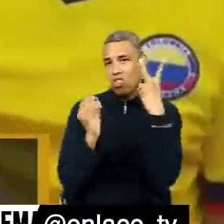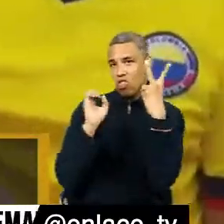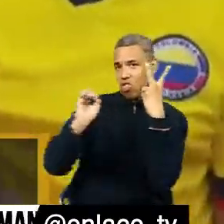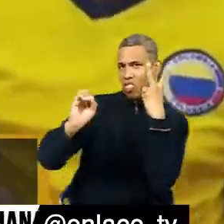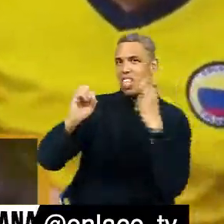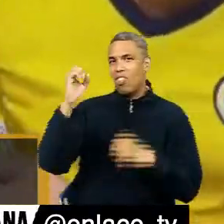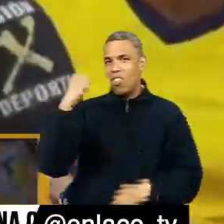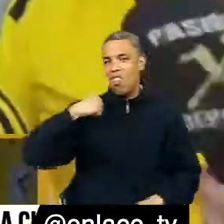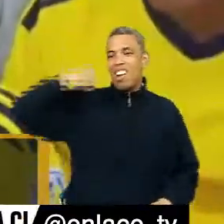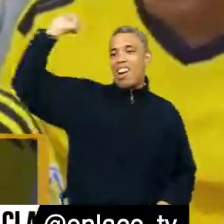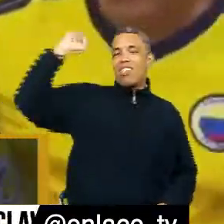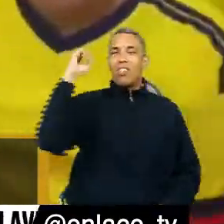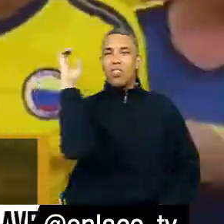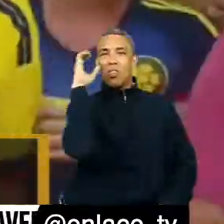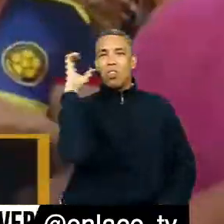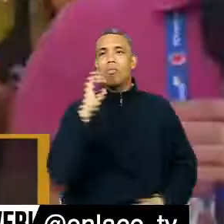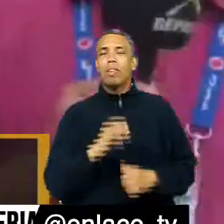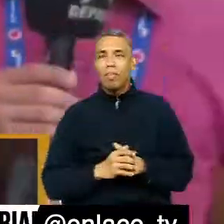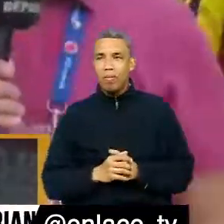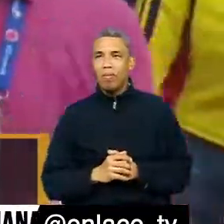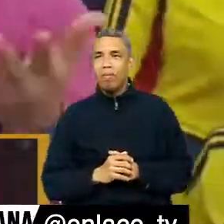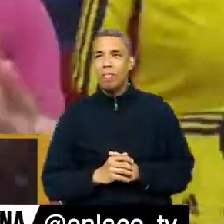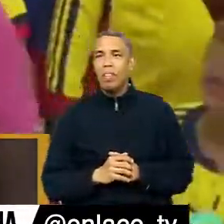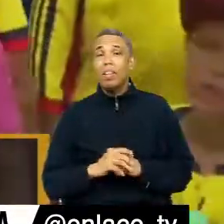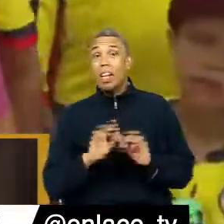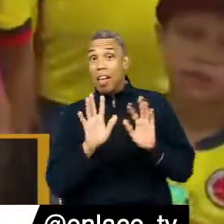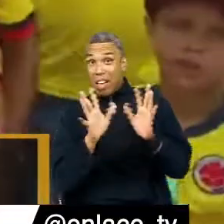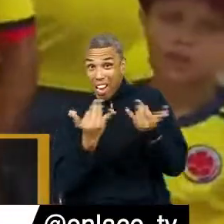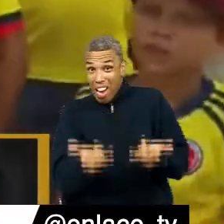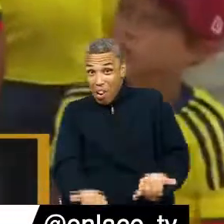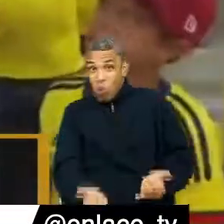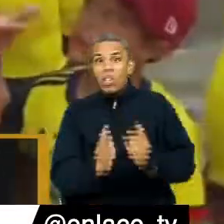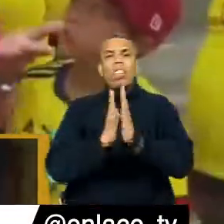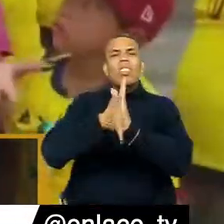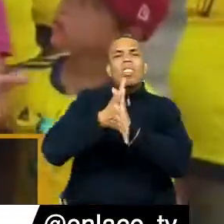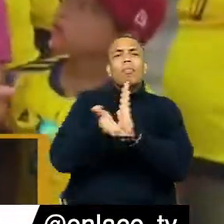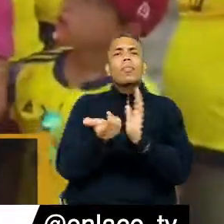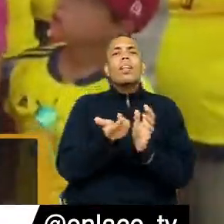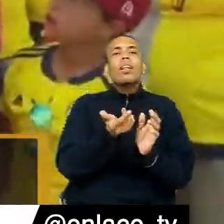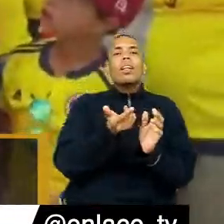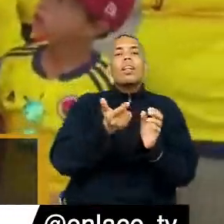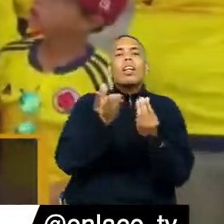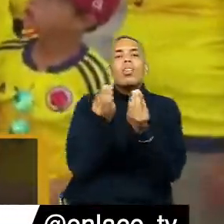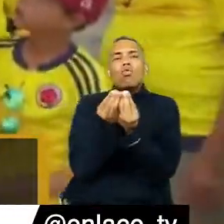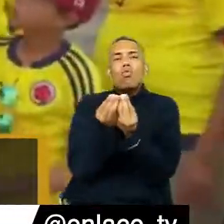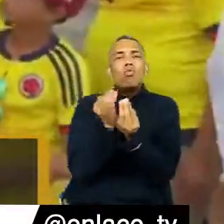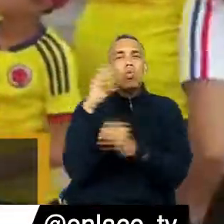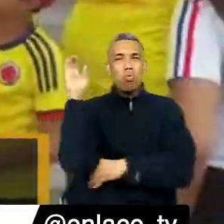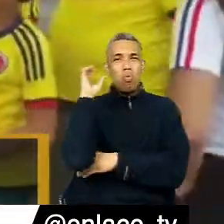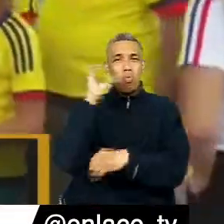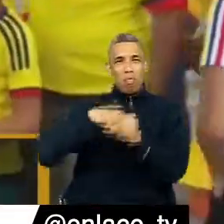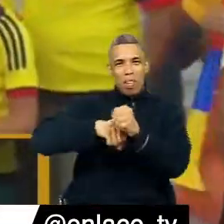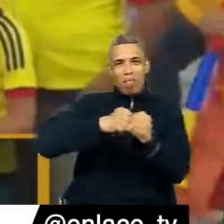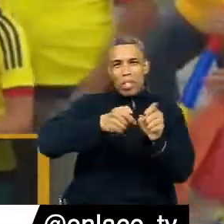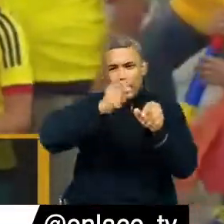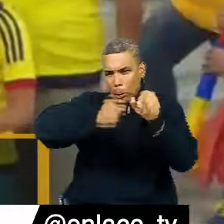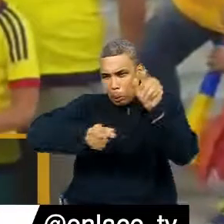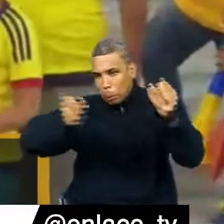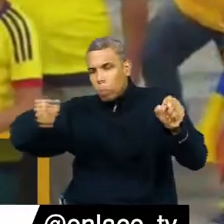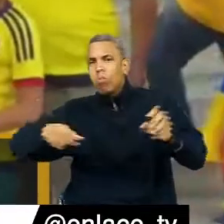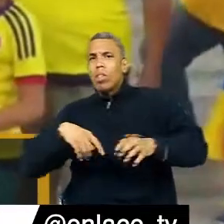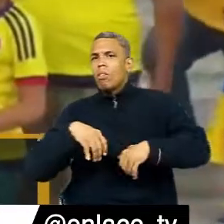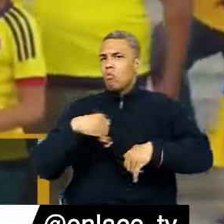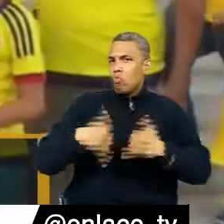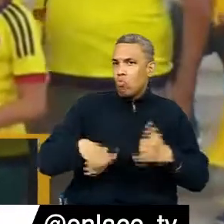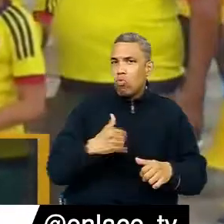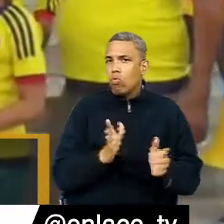2-0, ganando Colombia. 2-0, bueno, escuchemos ahora lo que han manifestado los jugadores durante toda la semana. Aquí tenemos además lo que dijo el profe Pekerman en